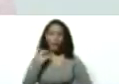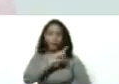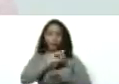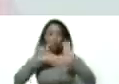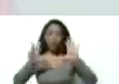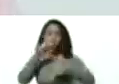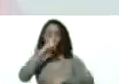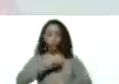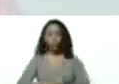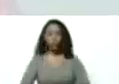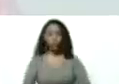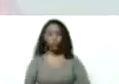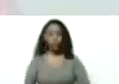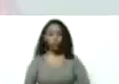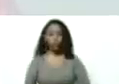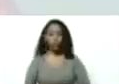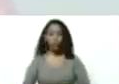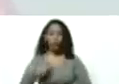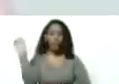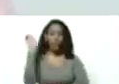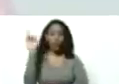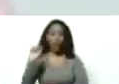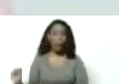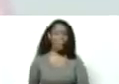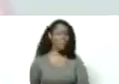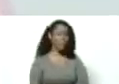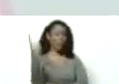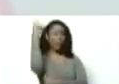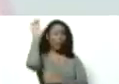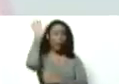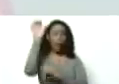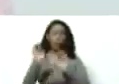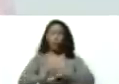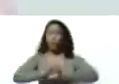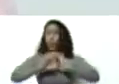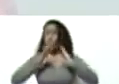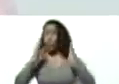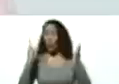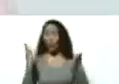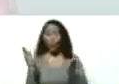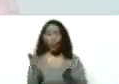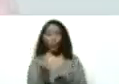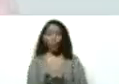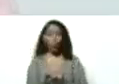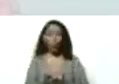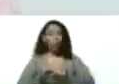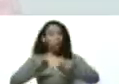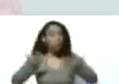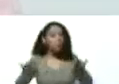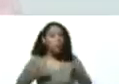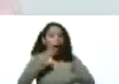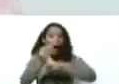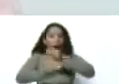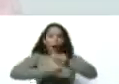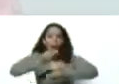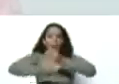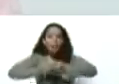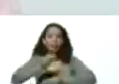Venezuela era el primer país del mundo en que se hacía